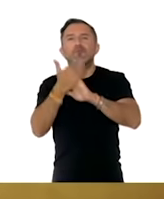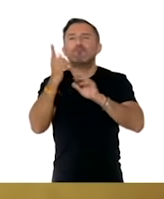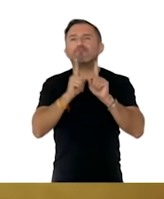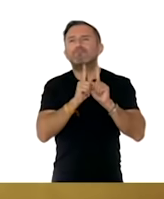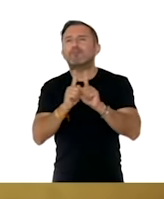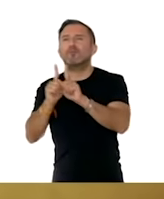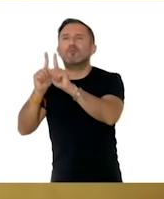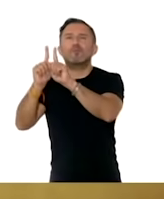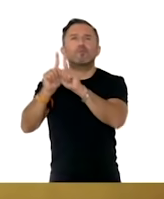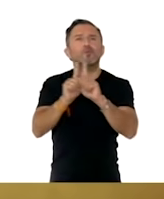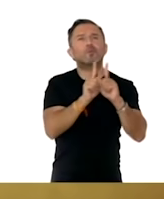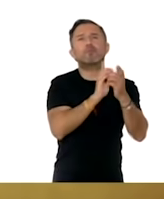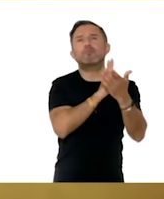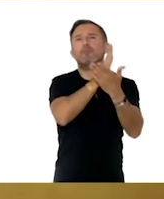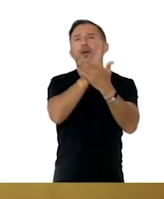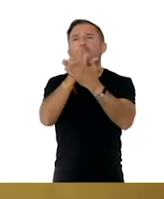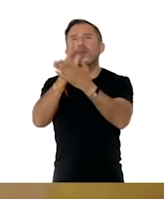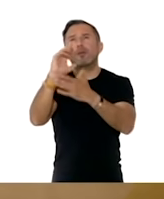tok tumul beta he.